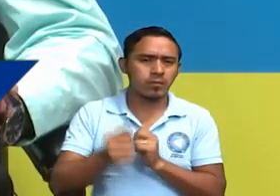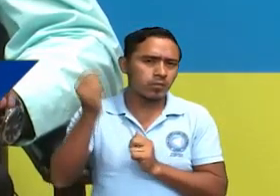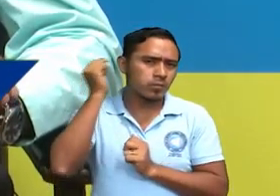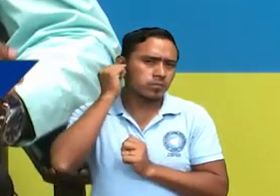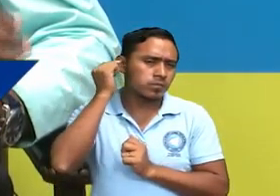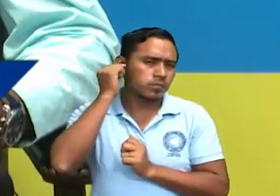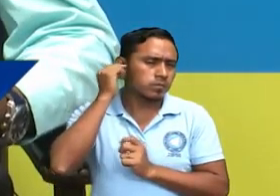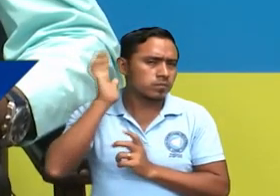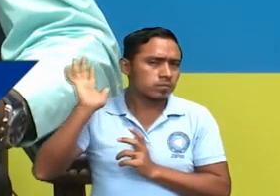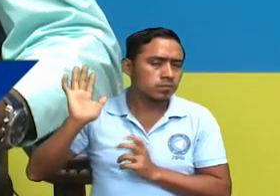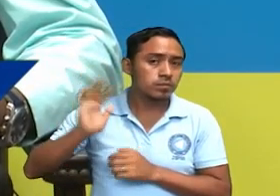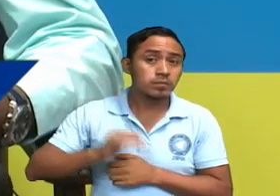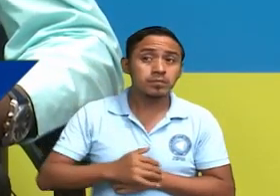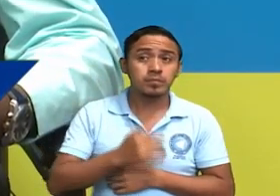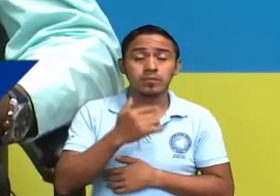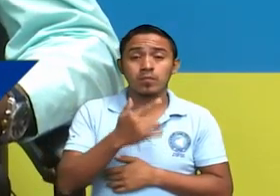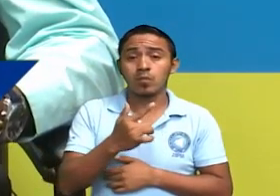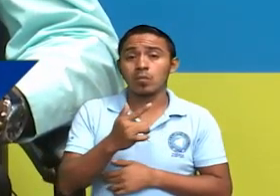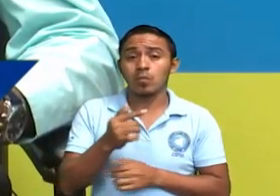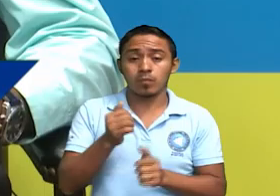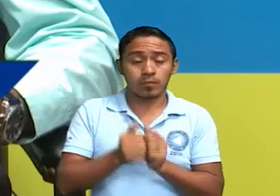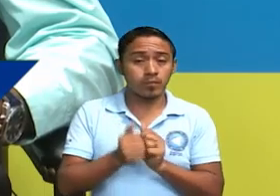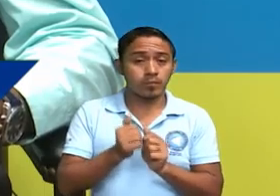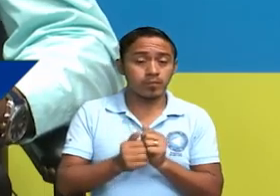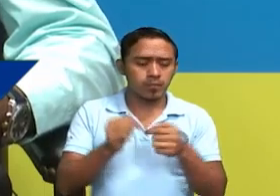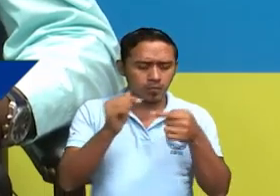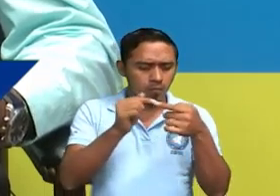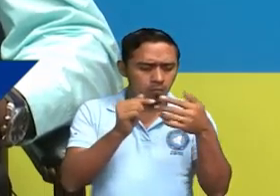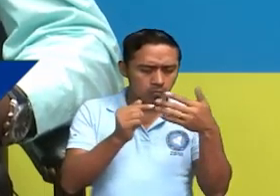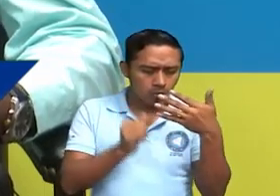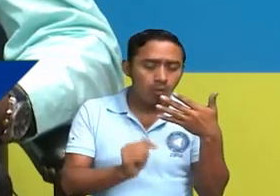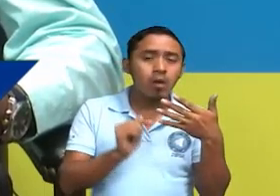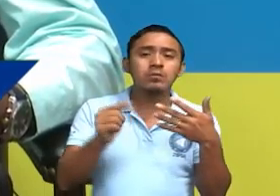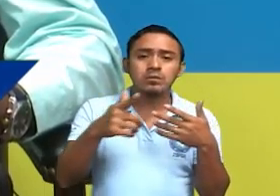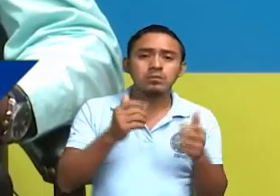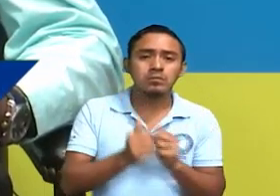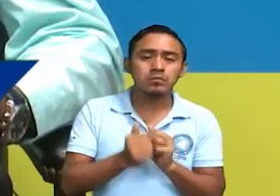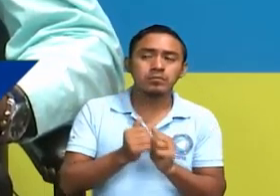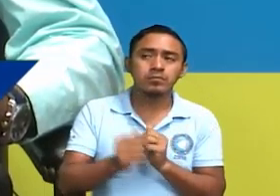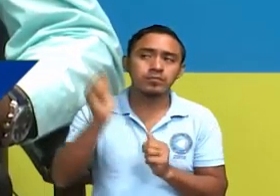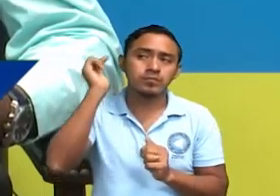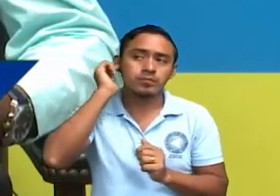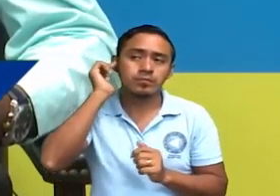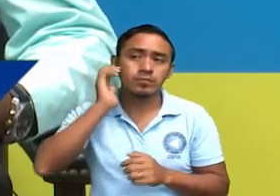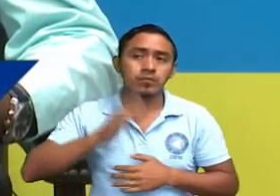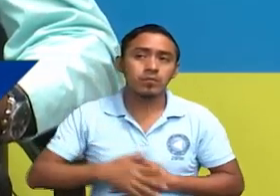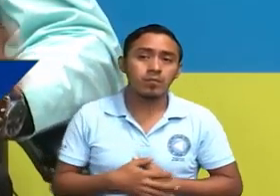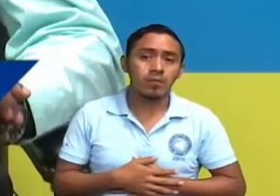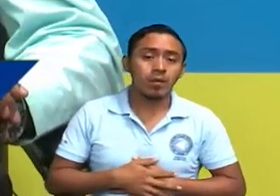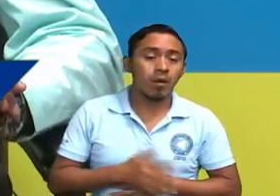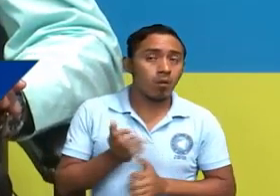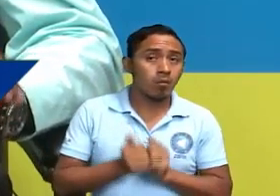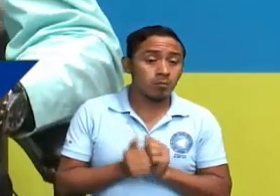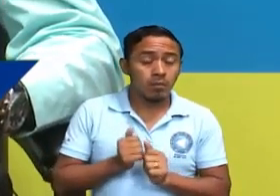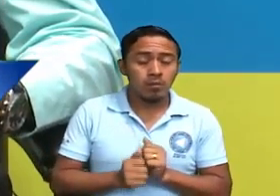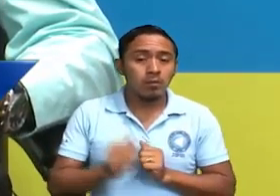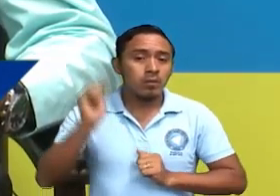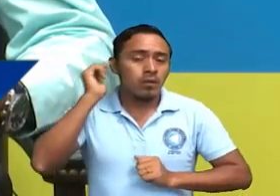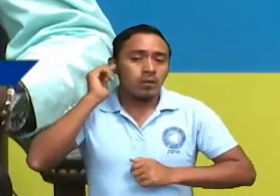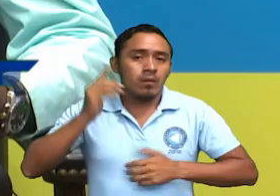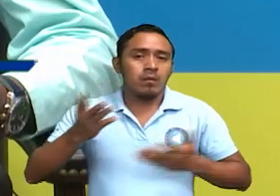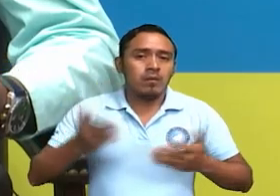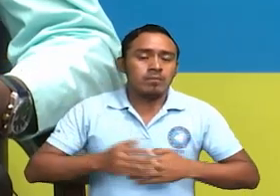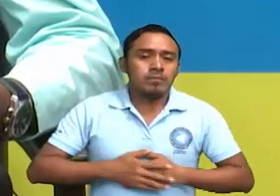audición. Dicen que uno de los signos de que su bebé está presentando o está presentando algún problema de audición tiene que